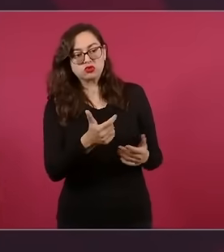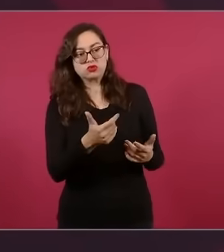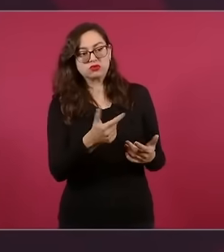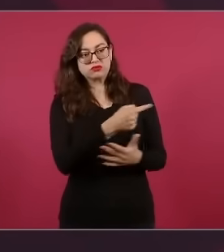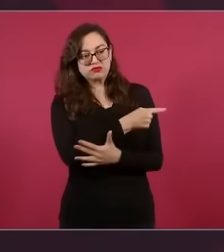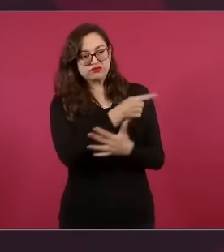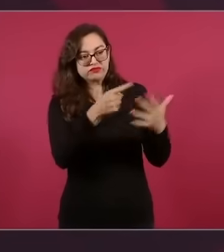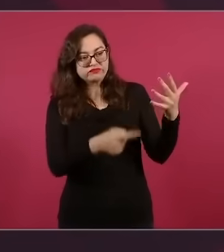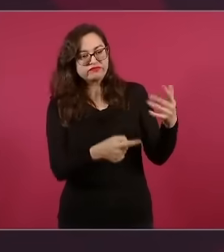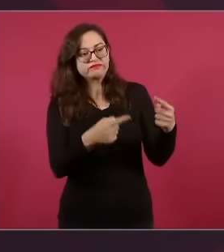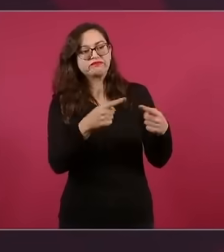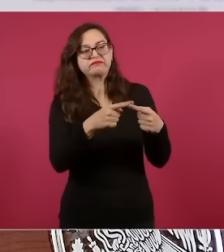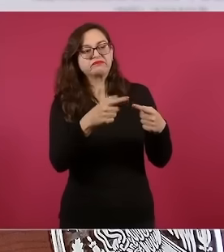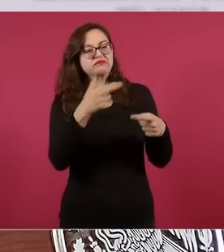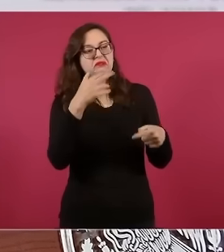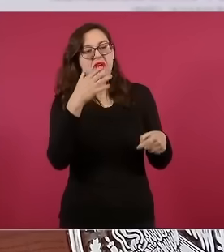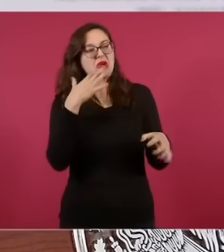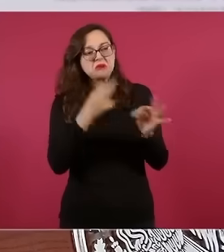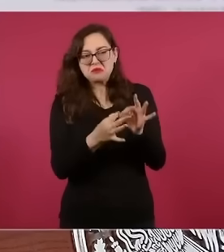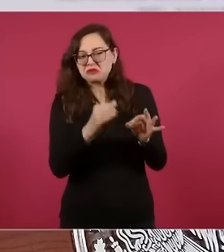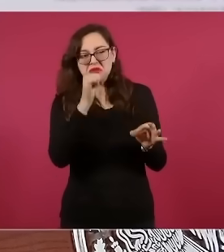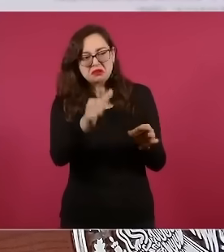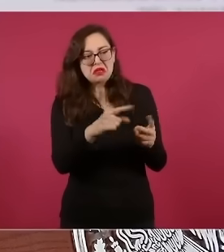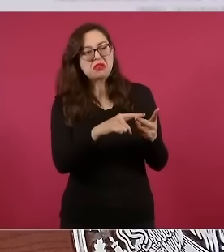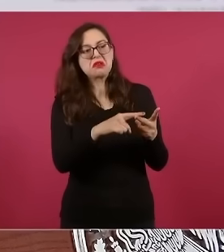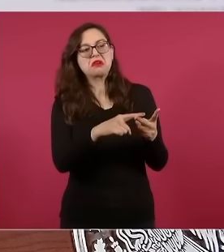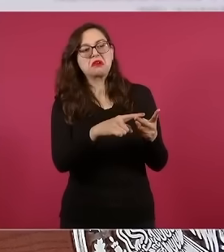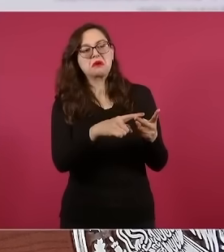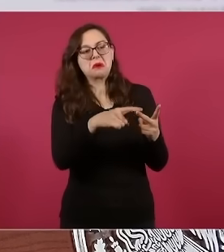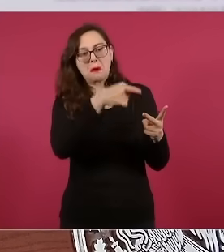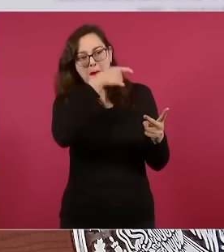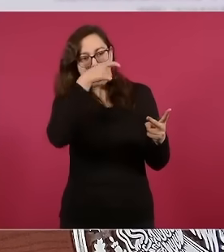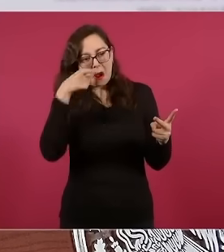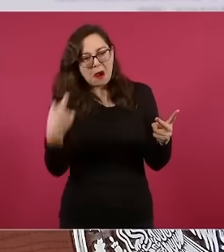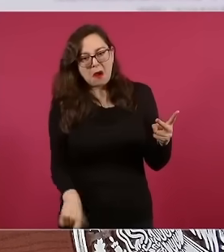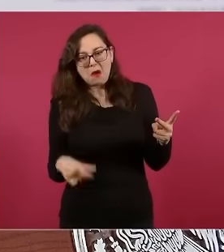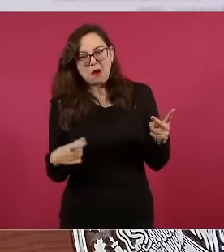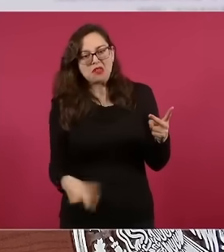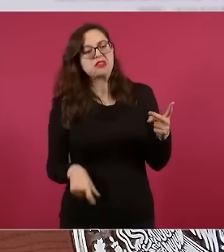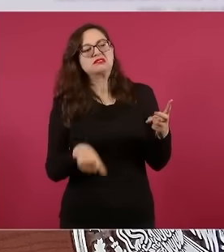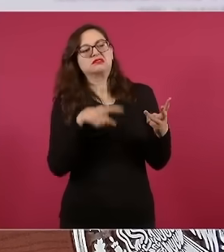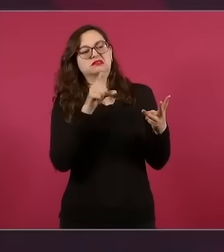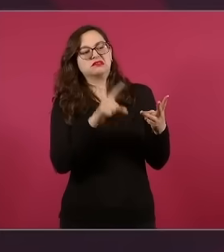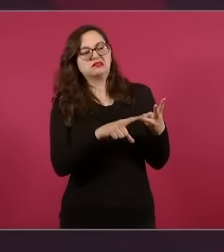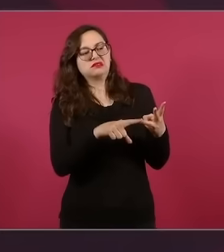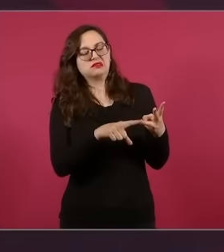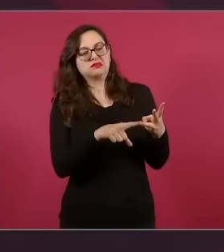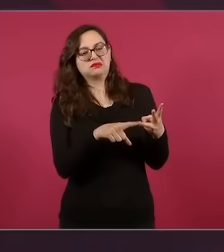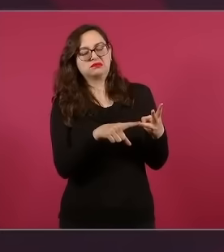la irresponsabilidad, la codicia,